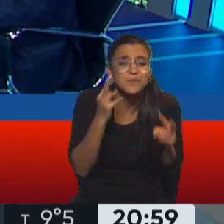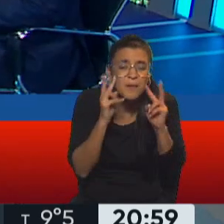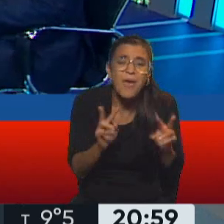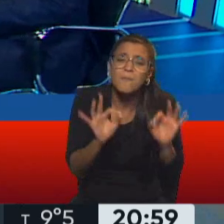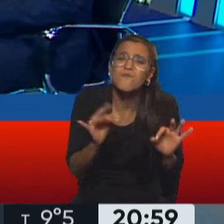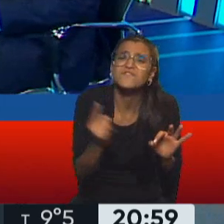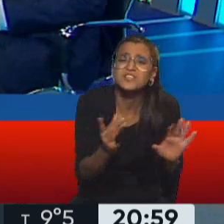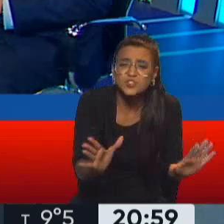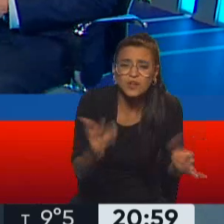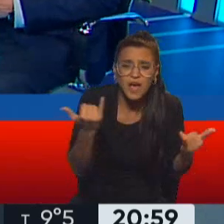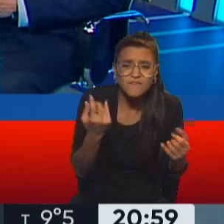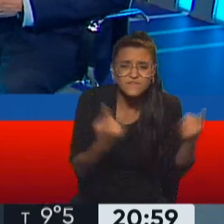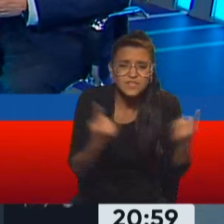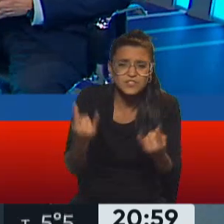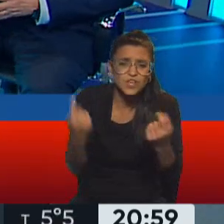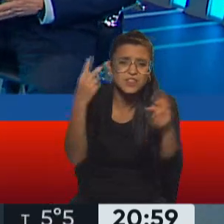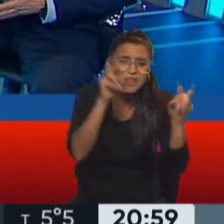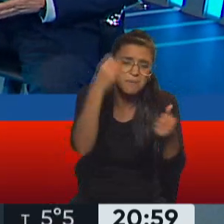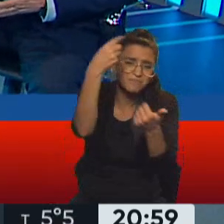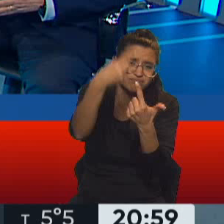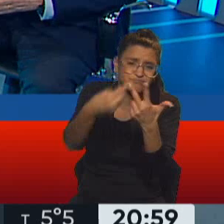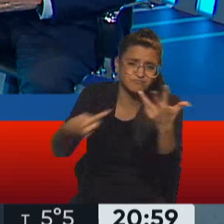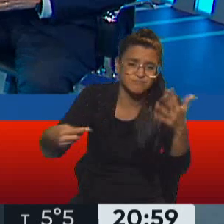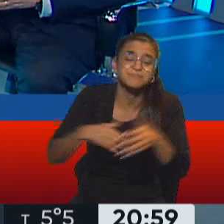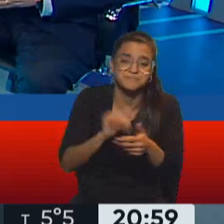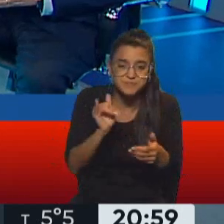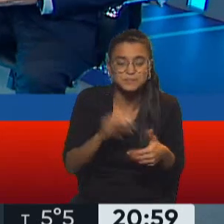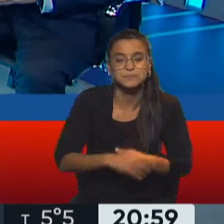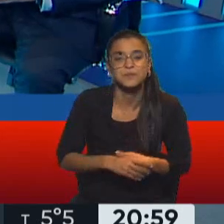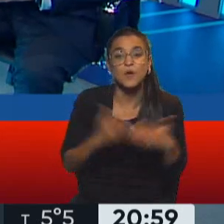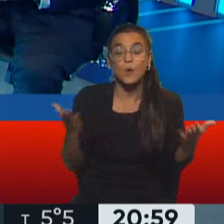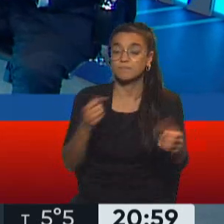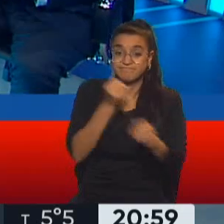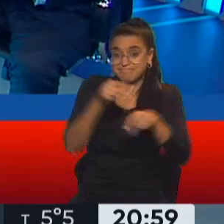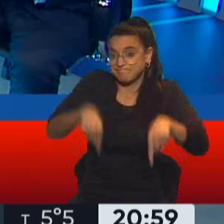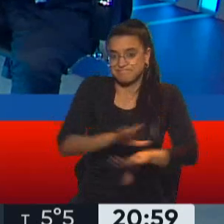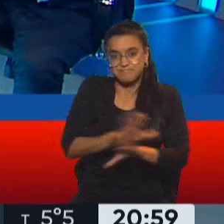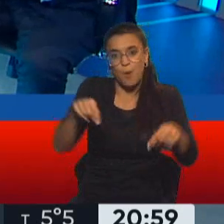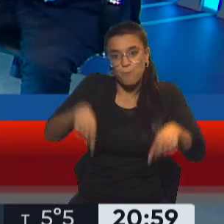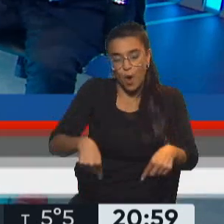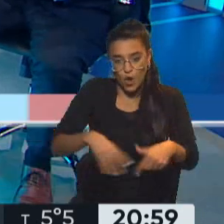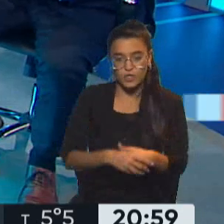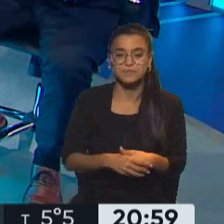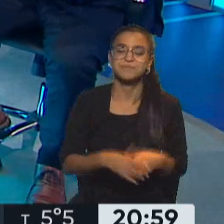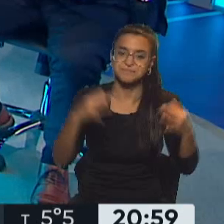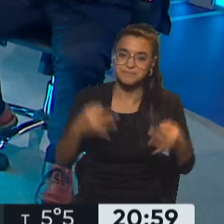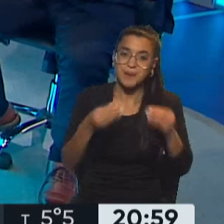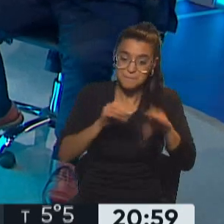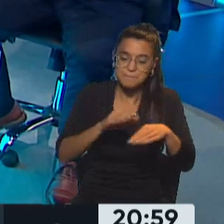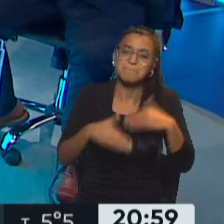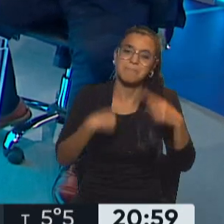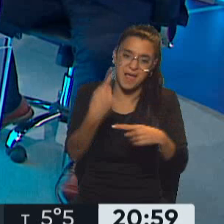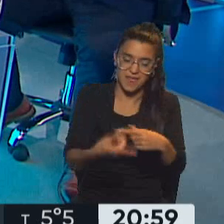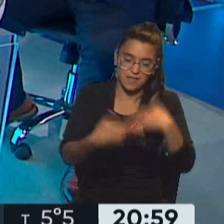eso. Hay ficciones sobre todos los temas. Así es. Bueno, hasta aquí llegamos por hoy, ¿eh? Ha sido el arranque, mañana